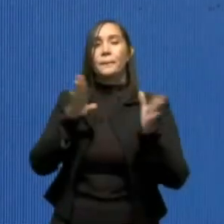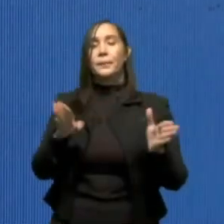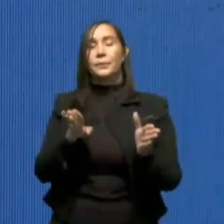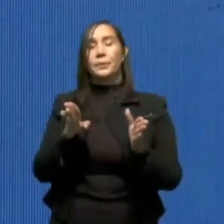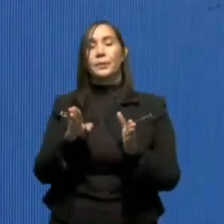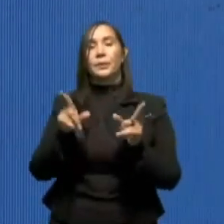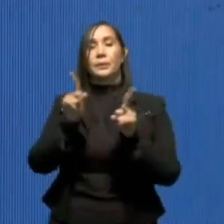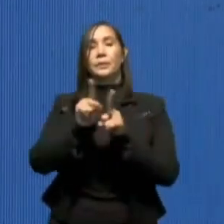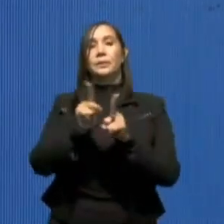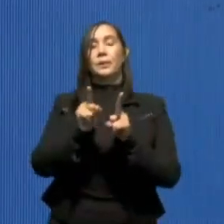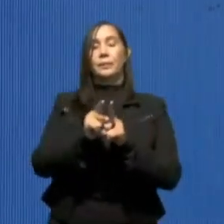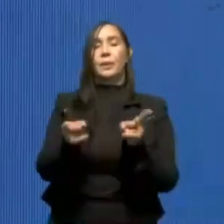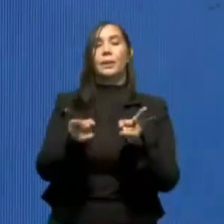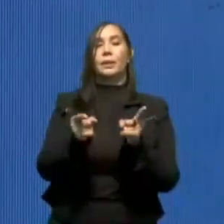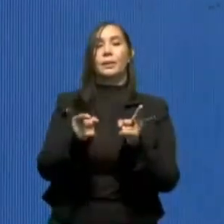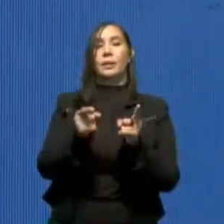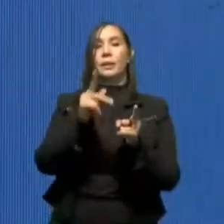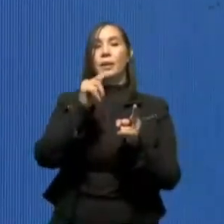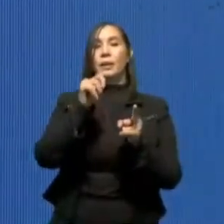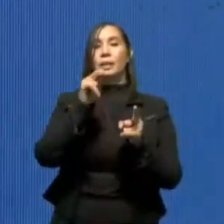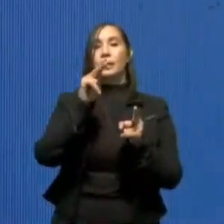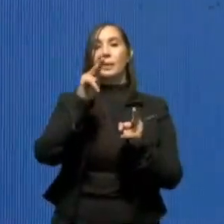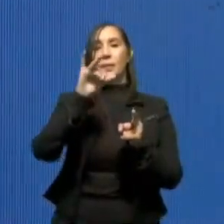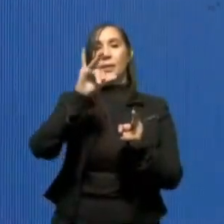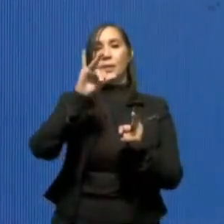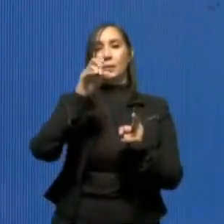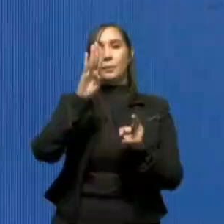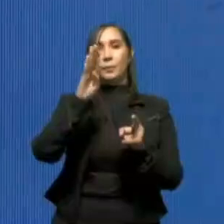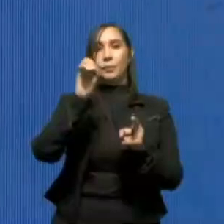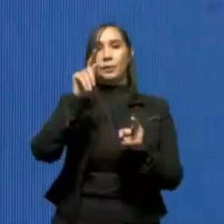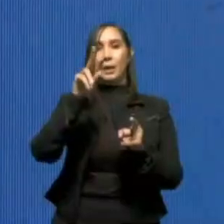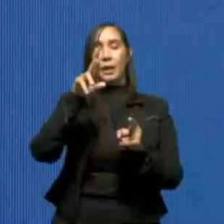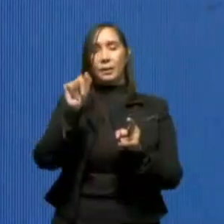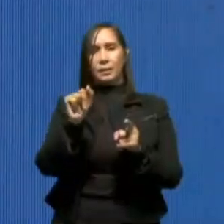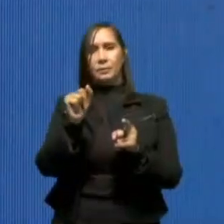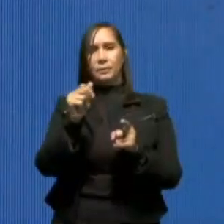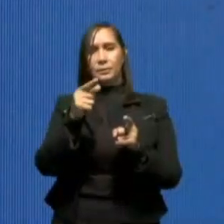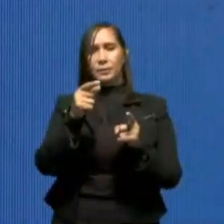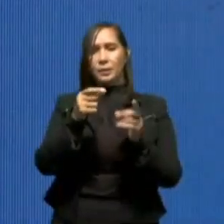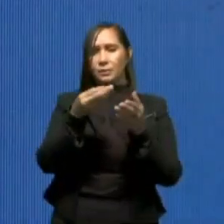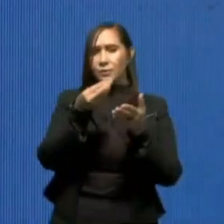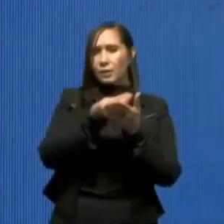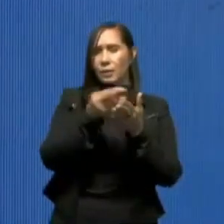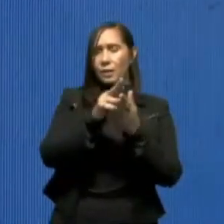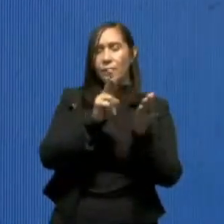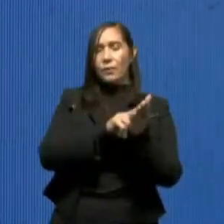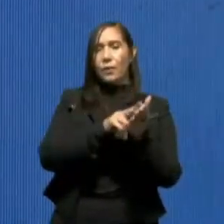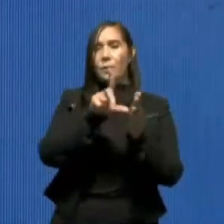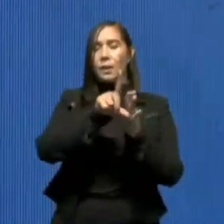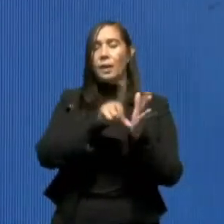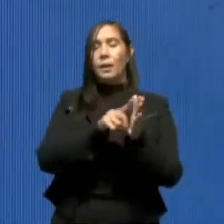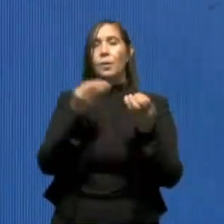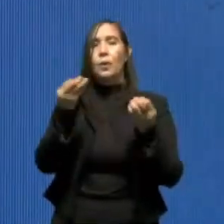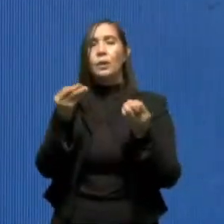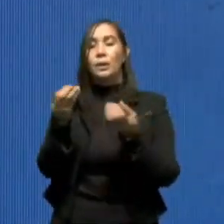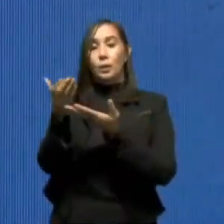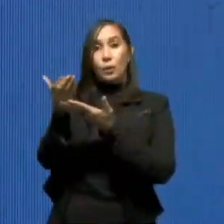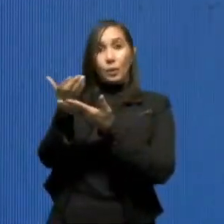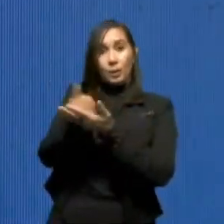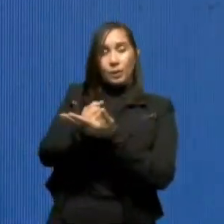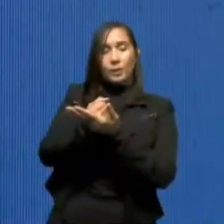lado se habla de reforma tributaria en la reforma tributaria Lo importante es los recursos que que